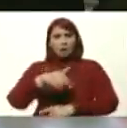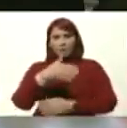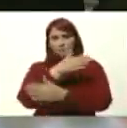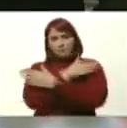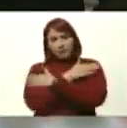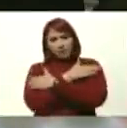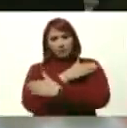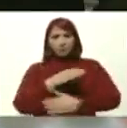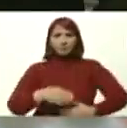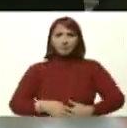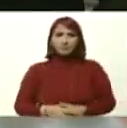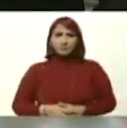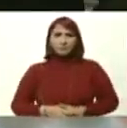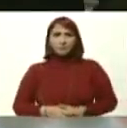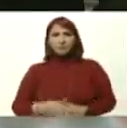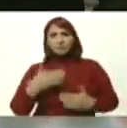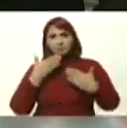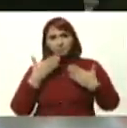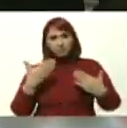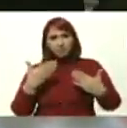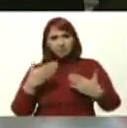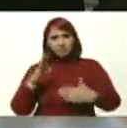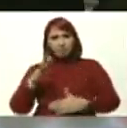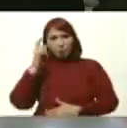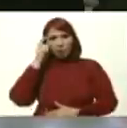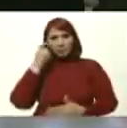felicito. Gracias. Boris.